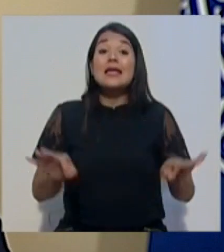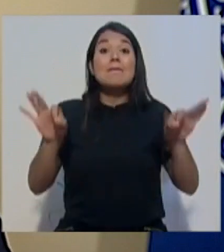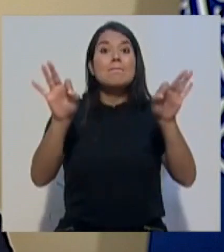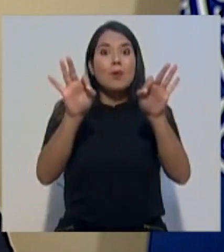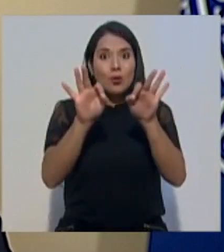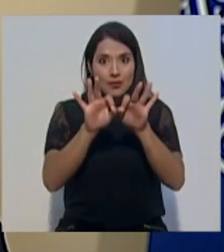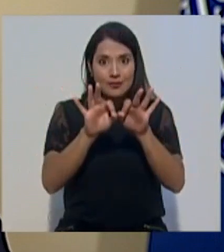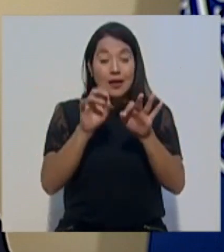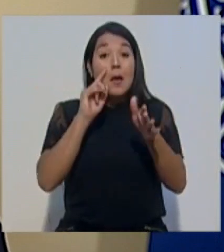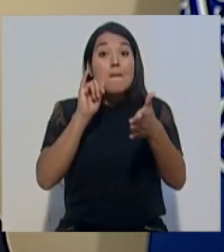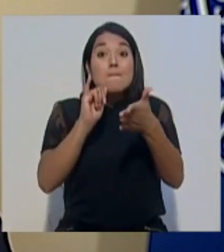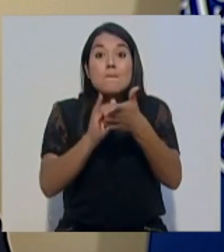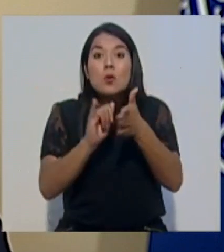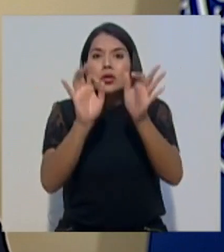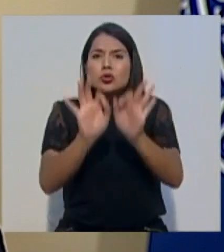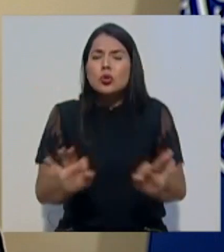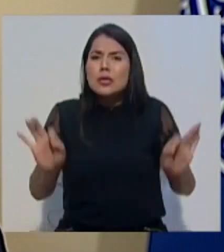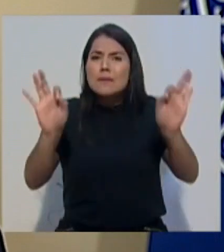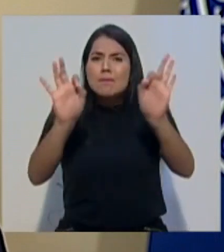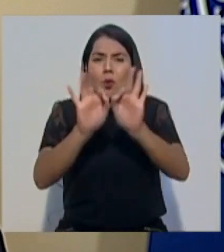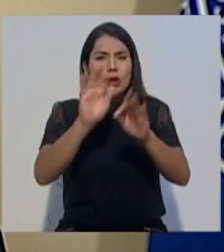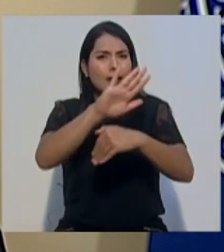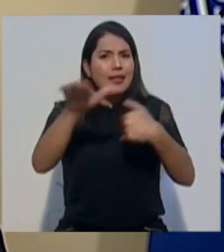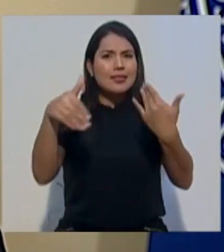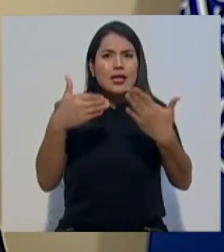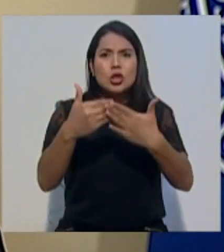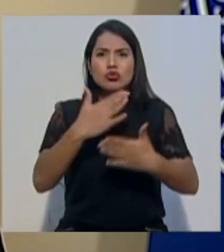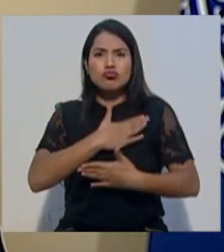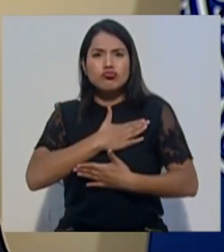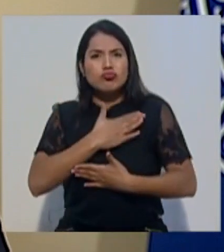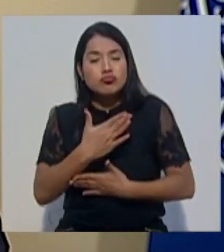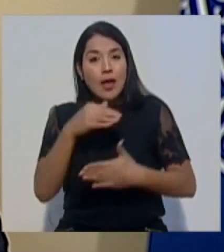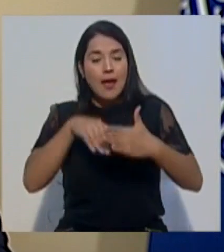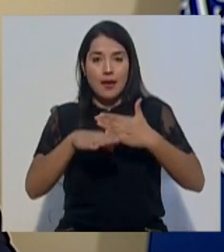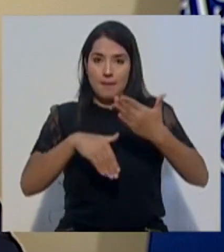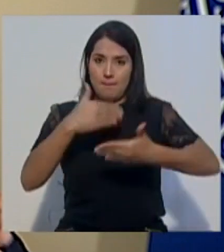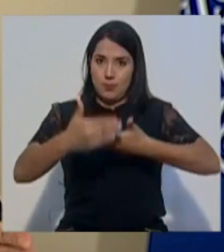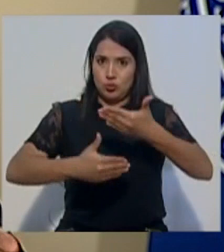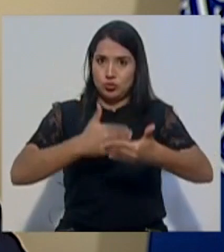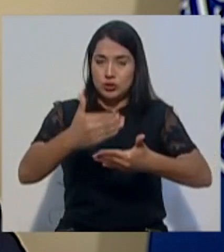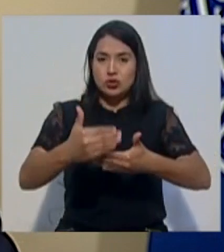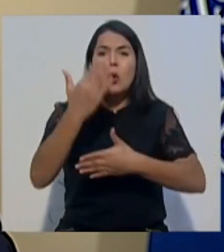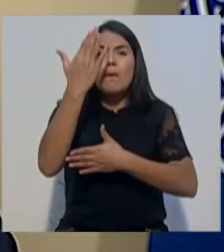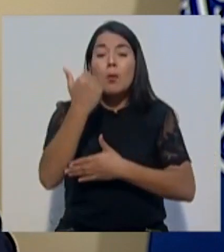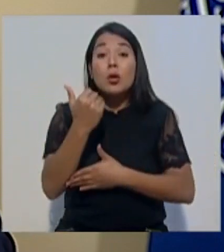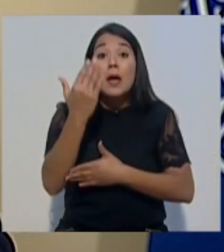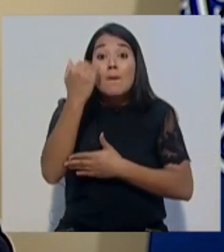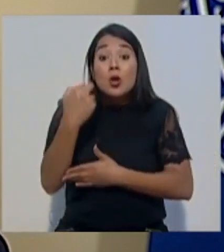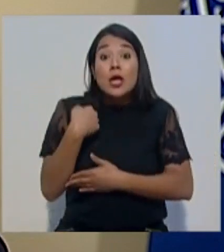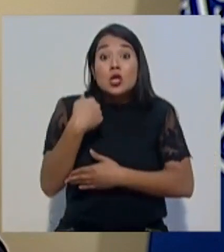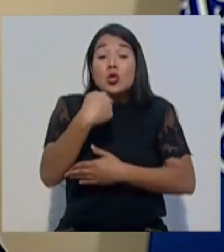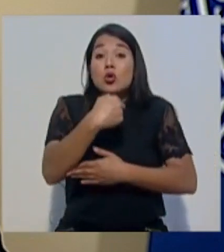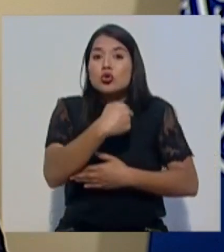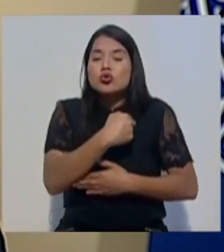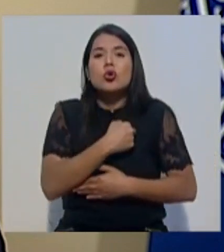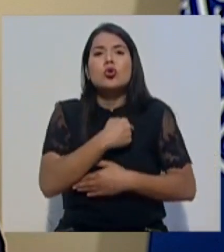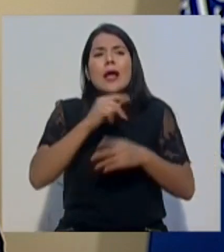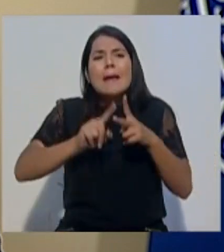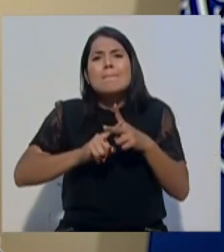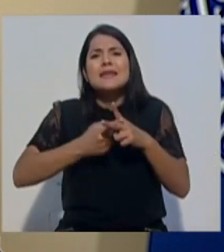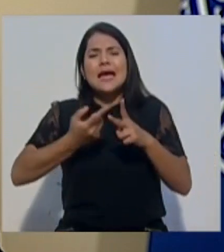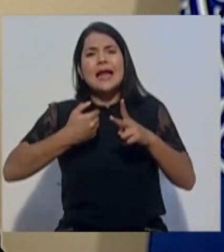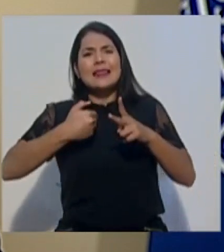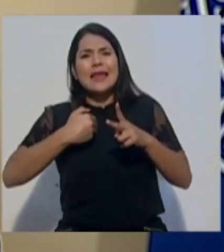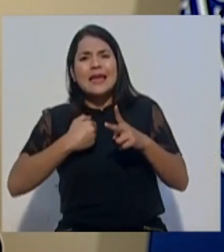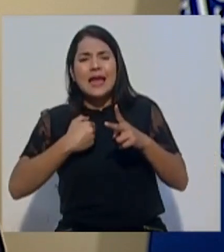eso es importante que todas y todos pongamos de nuestra parte en este proceso, porque llevaremos una serie de indicadores de